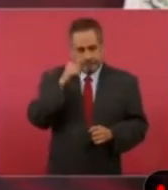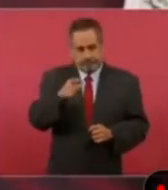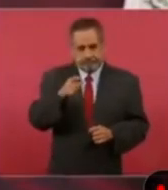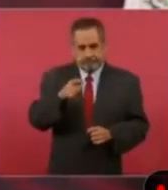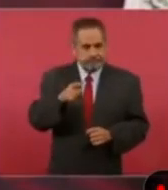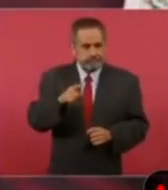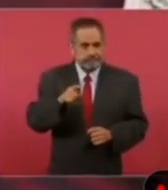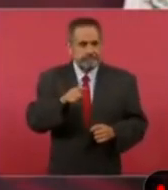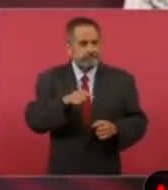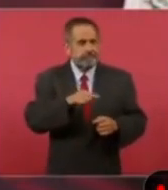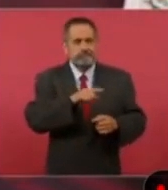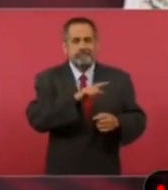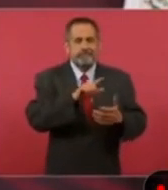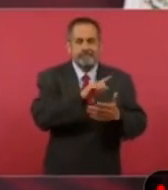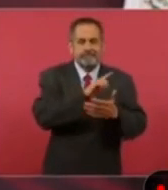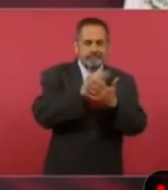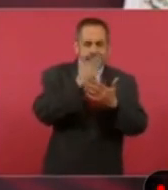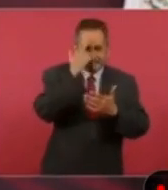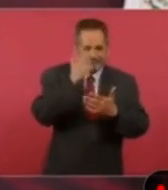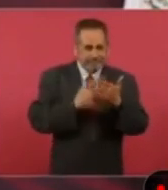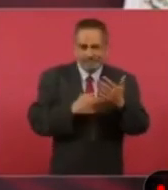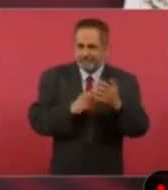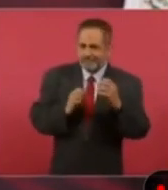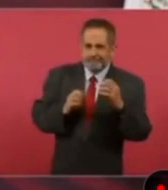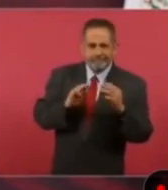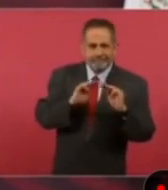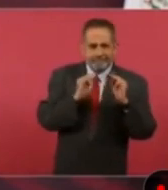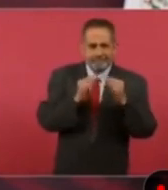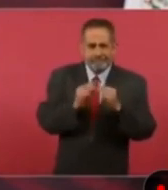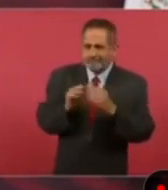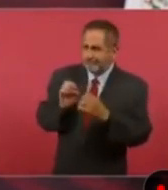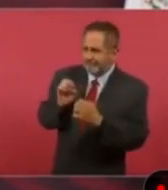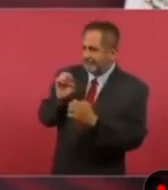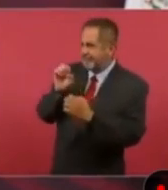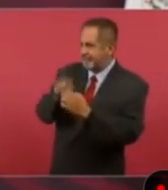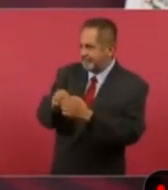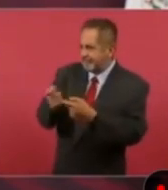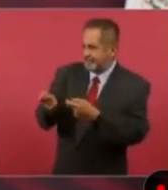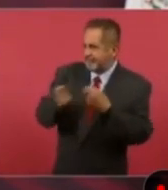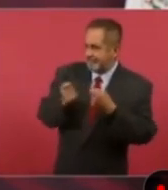la delincuencia enganche a los jóvenes.